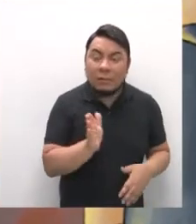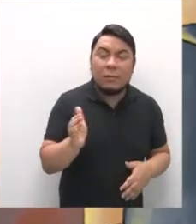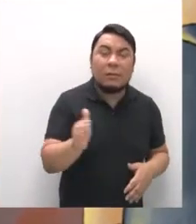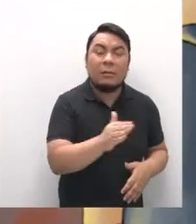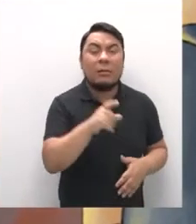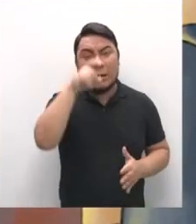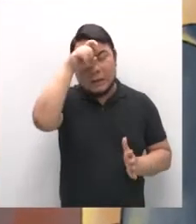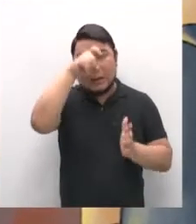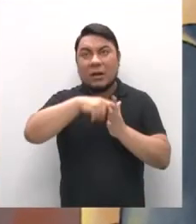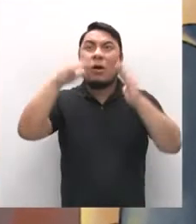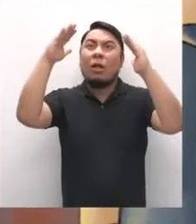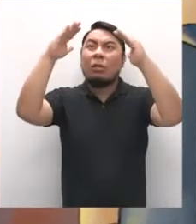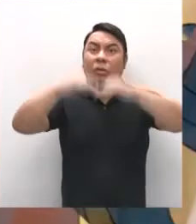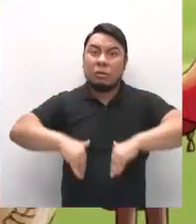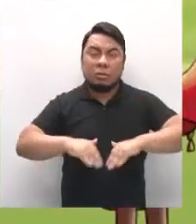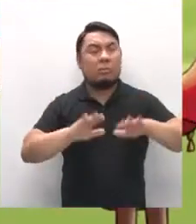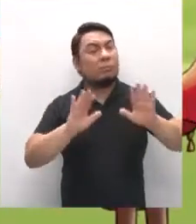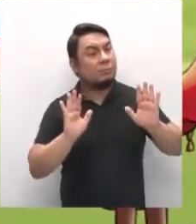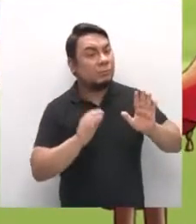la mina se derrumbará.